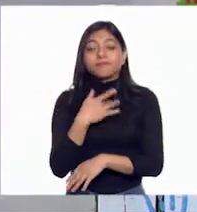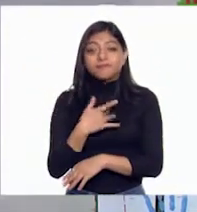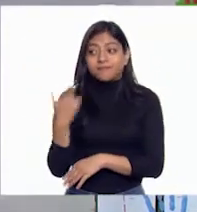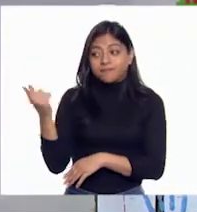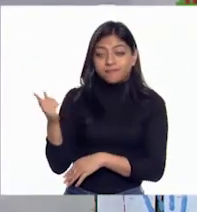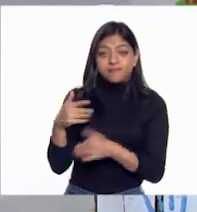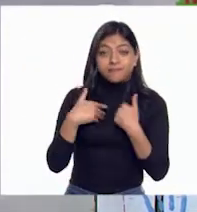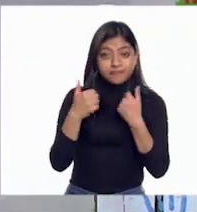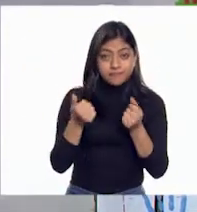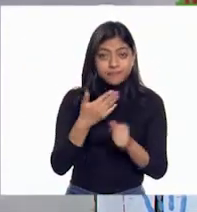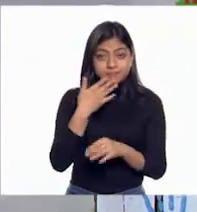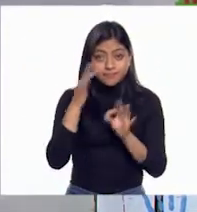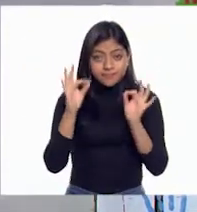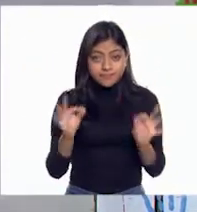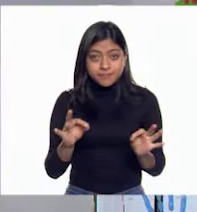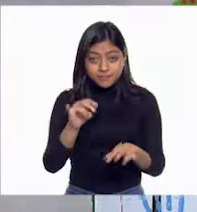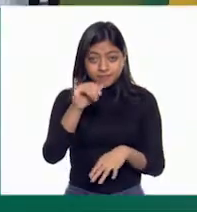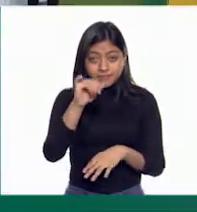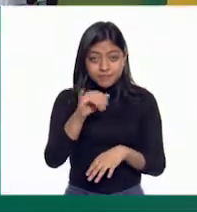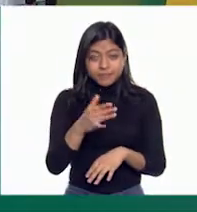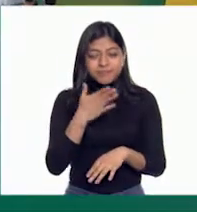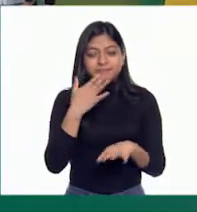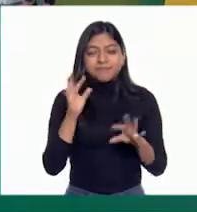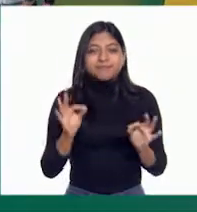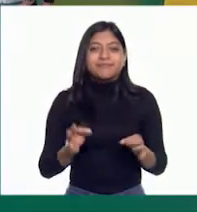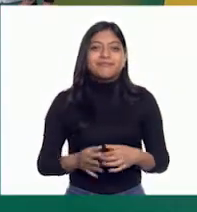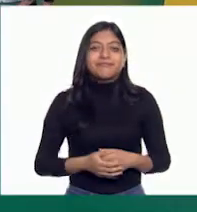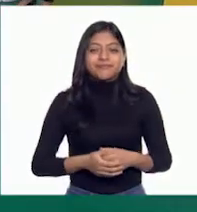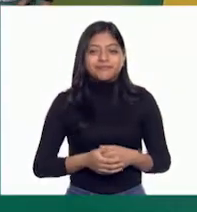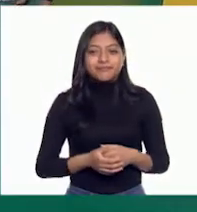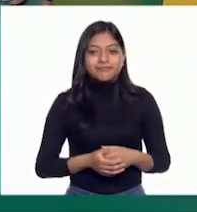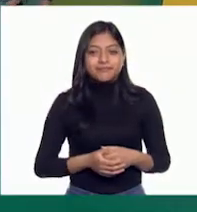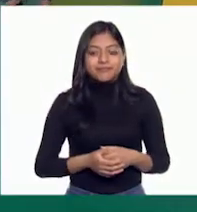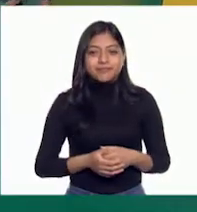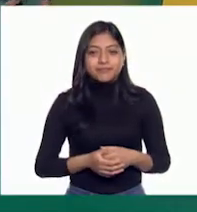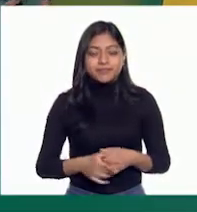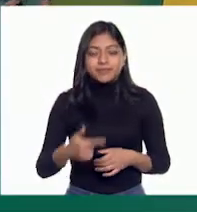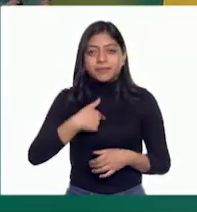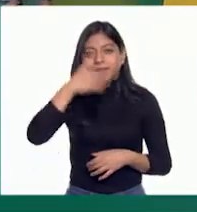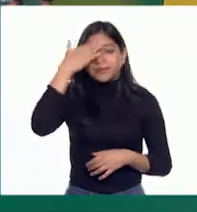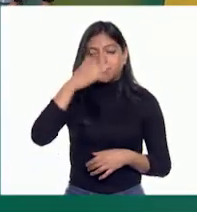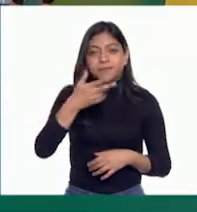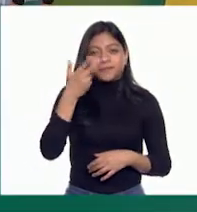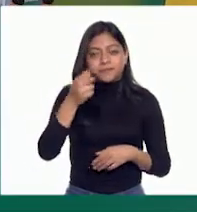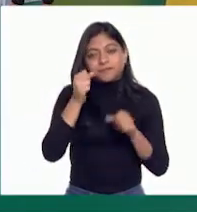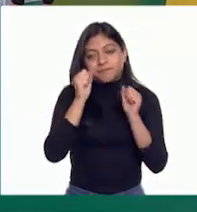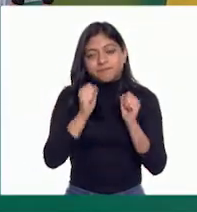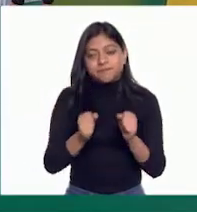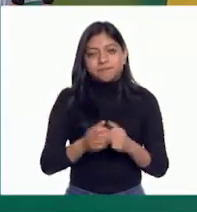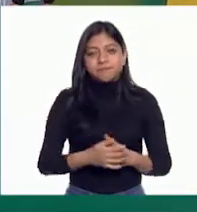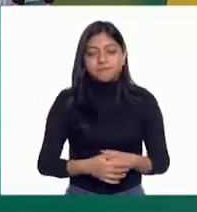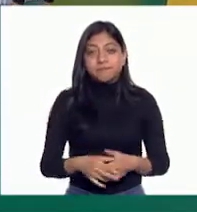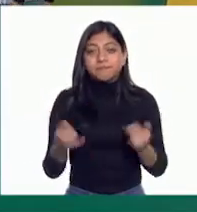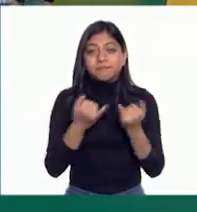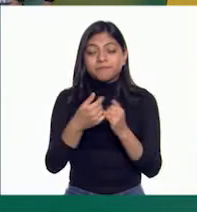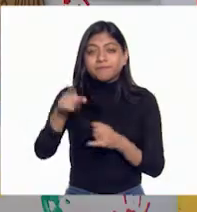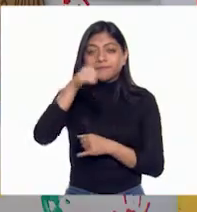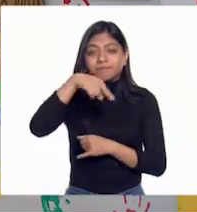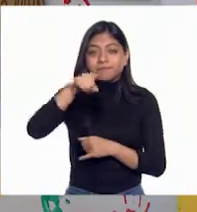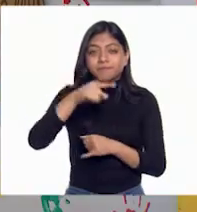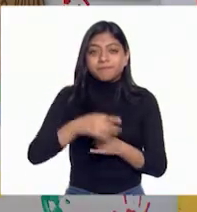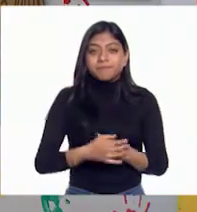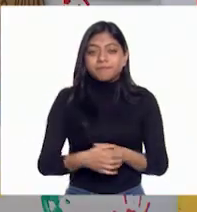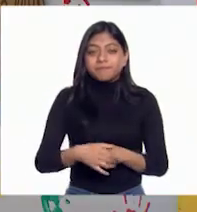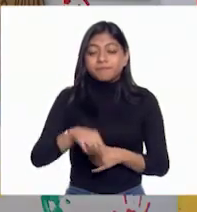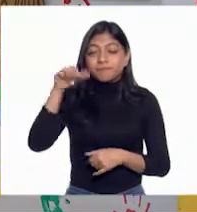mensaje? Ay, sí. ¿Sí? Sí. Sí, dicen que sí. Estoy segura que así es y que les ha causado un gran